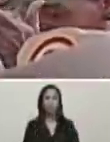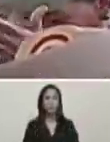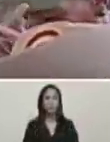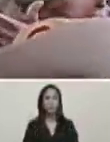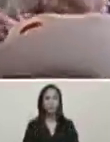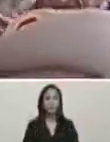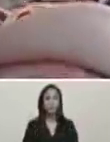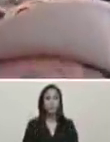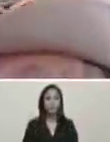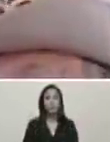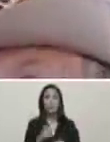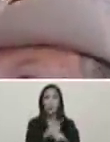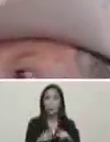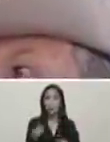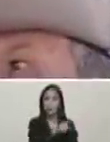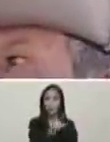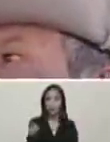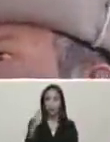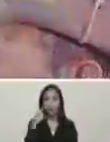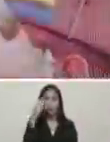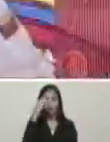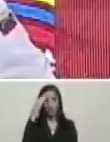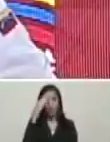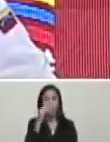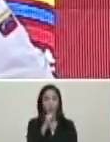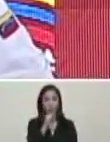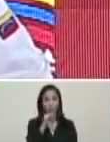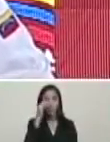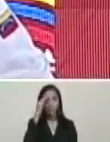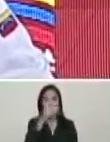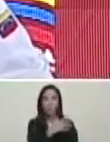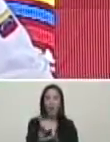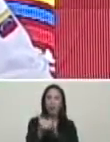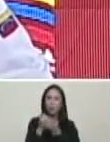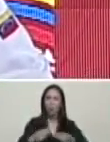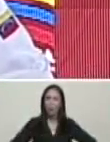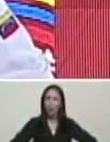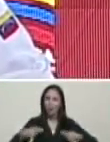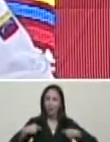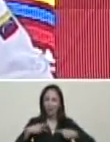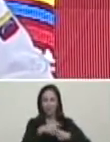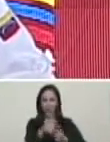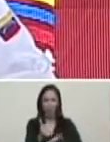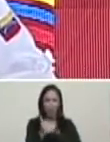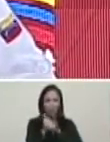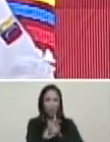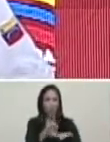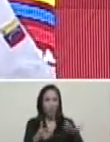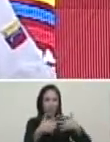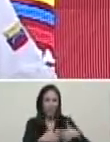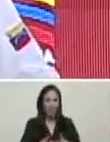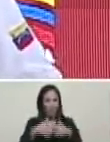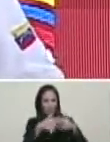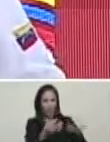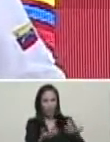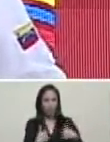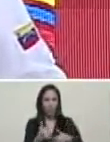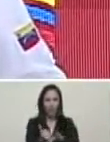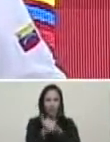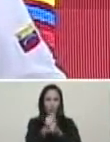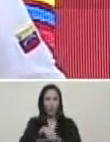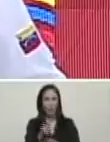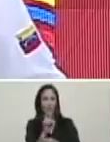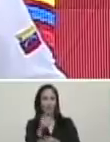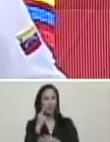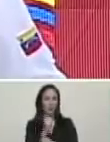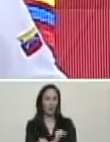Pero para que ustedes tengan un dato, ayuda humanitaria de Donald Trump para Venezuela. ¿O es que